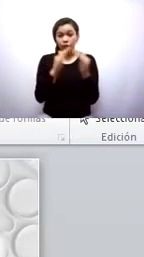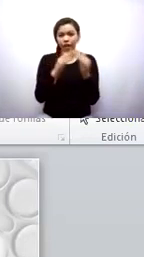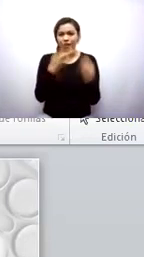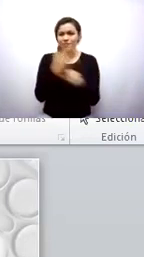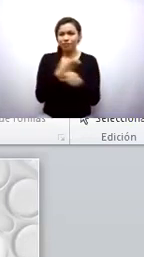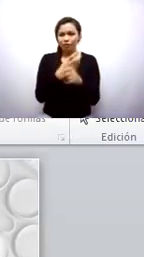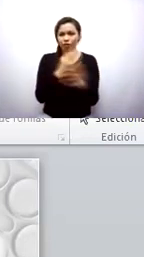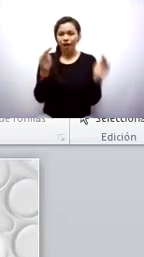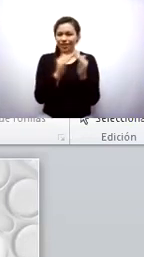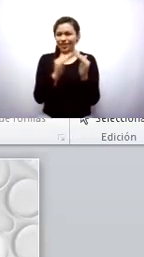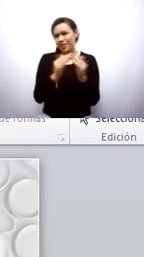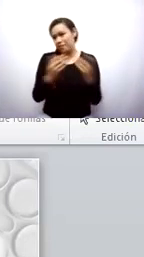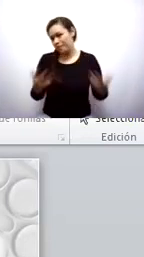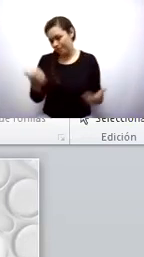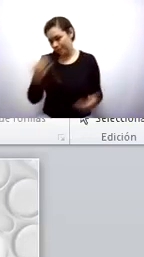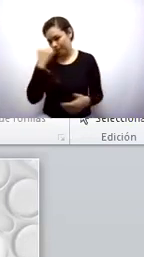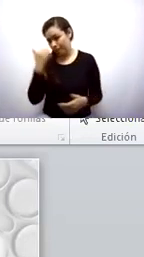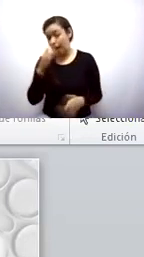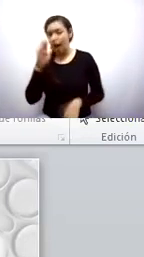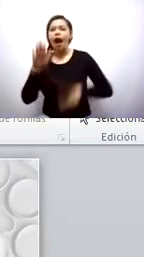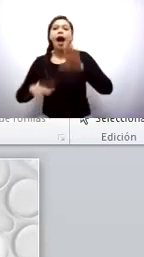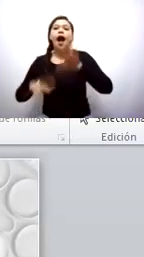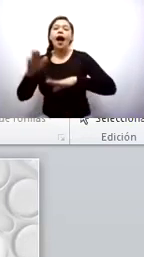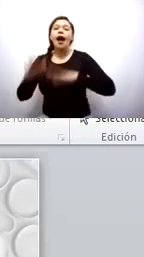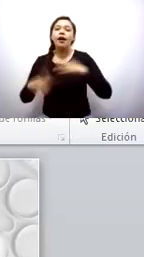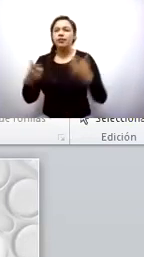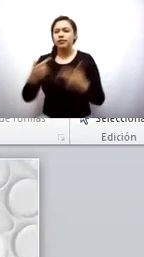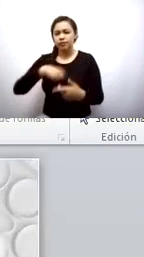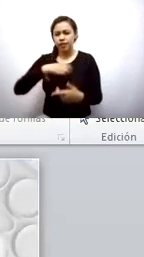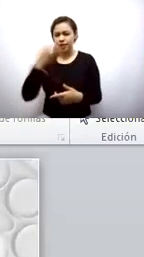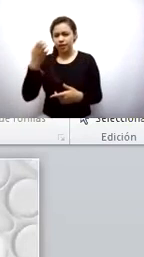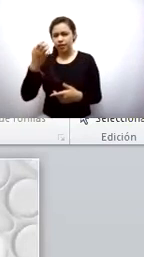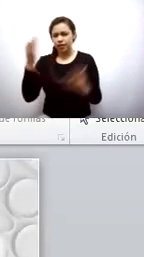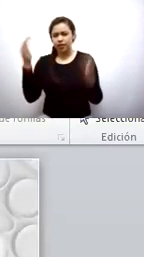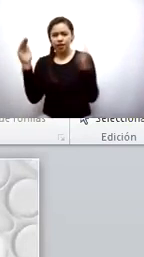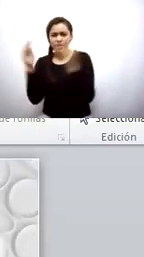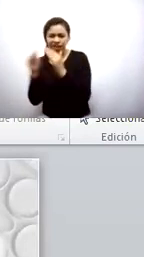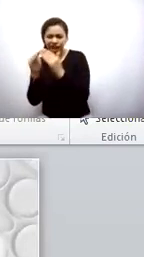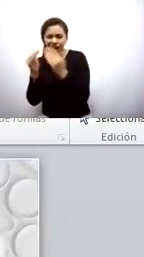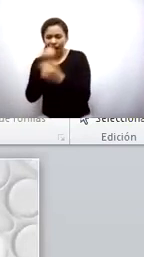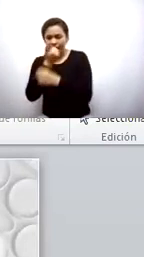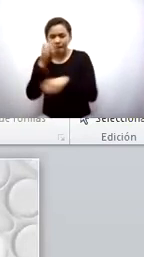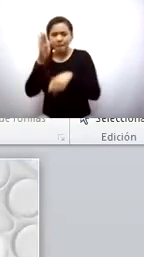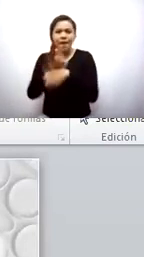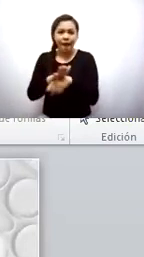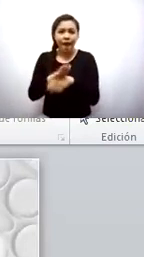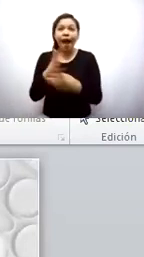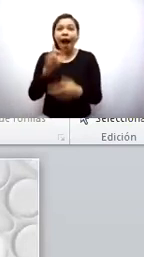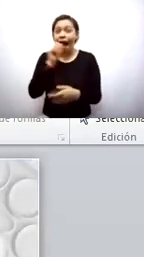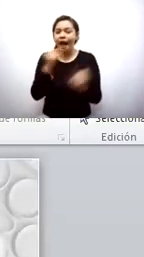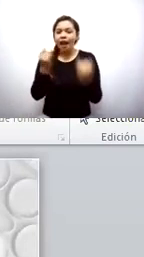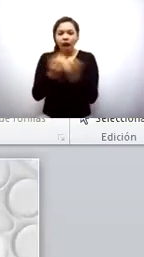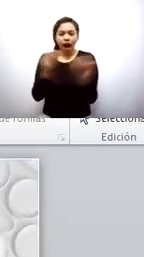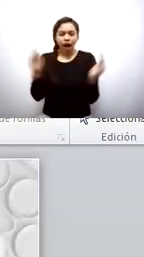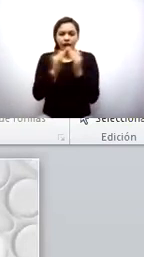Y a veces nuestra casa también, en el sentido de docente, en el sentido de administrativo, nuestra casa se vuelve en